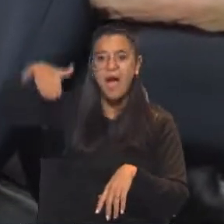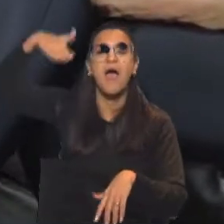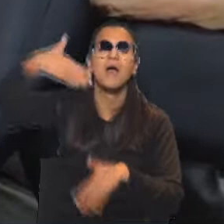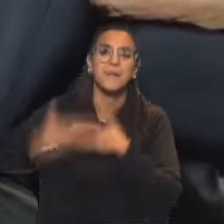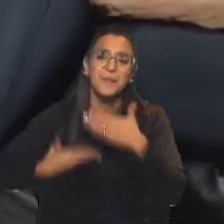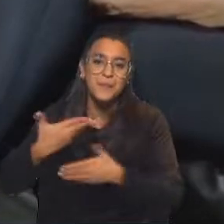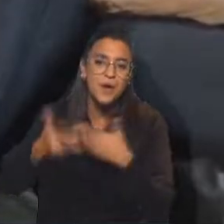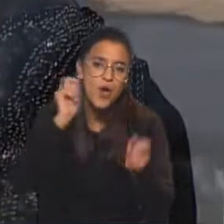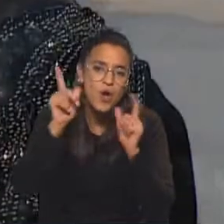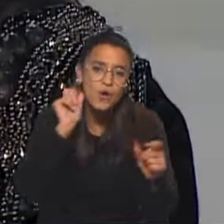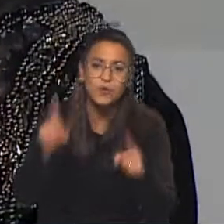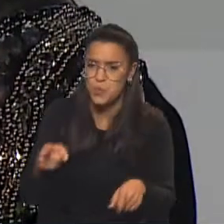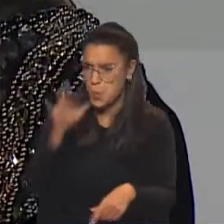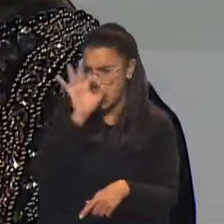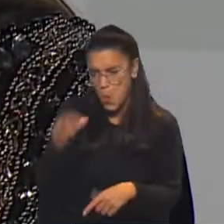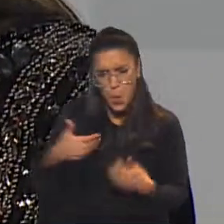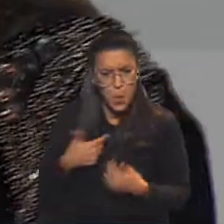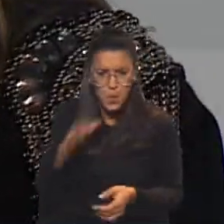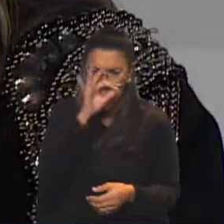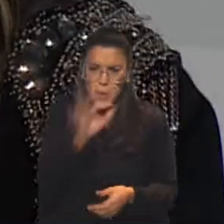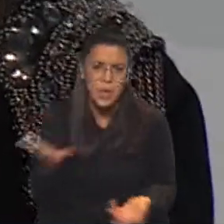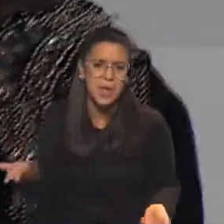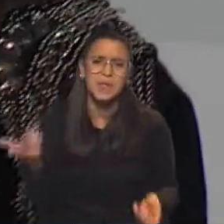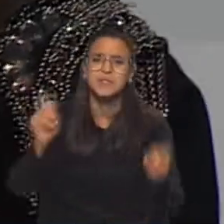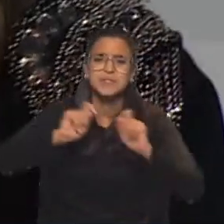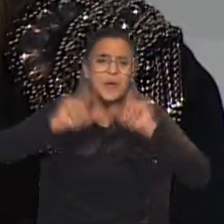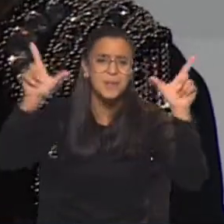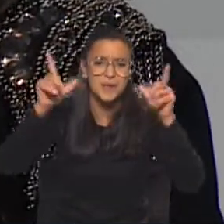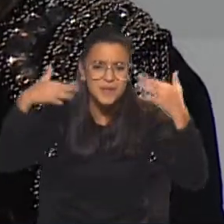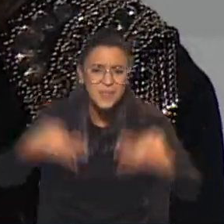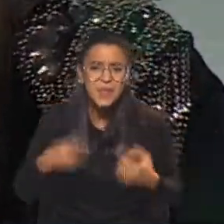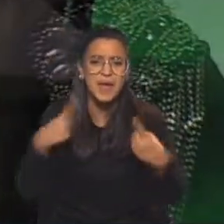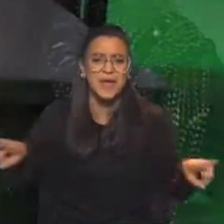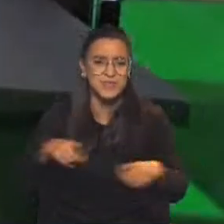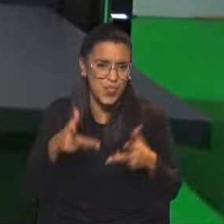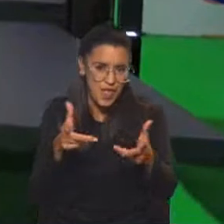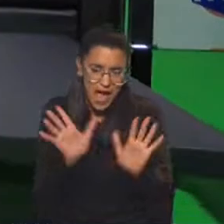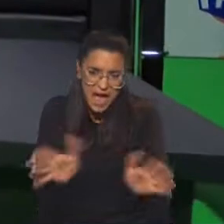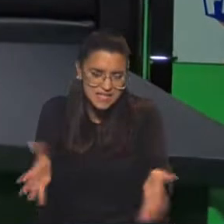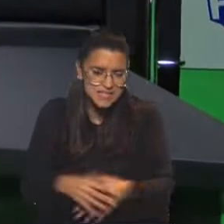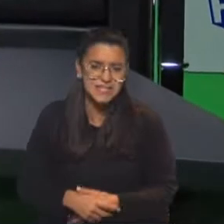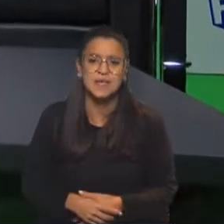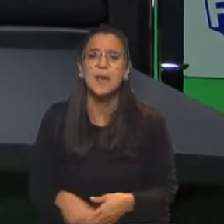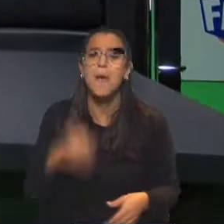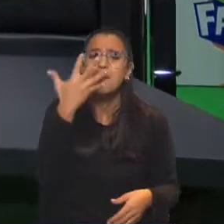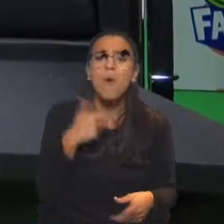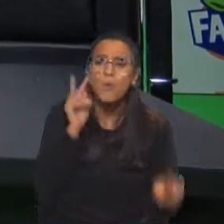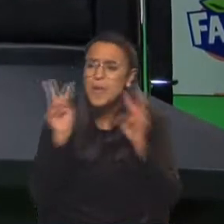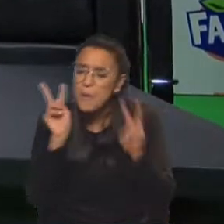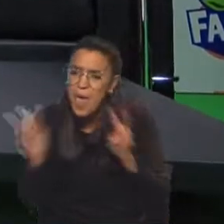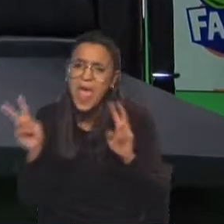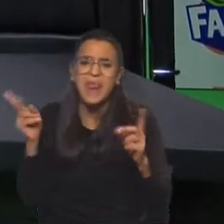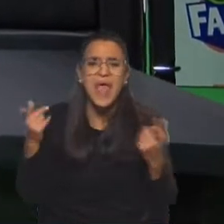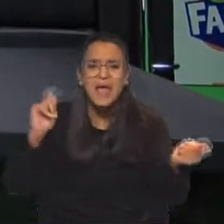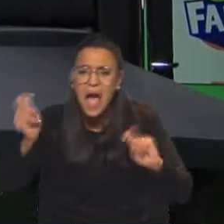fueron cruzando en tu carrera? Nunca, nunca. La vida te da sorpresas, como decía la canción. Me gusta ver los cambios y escuchar